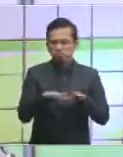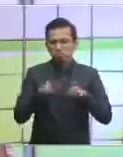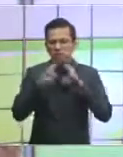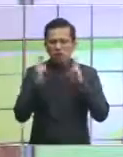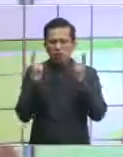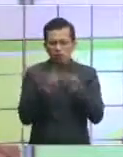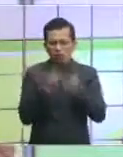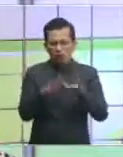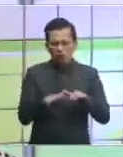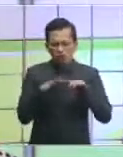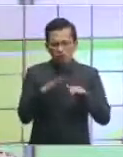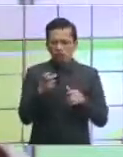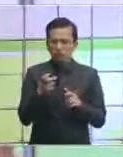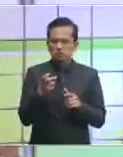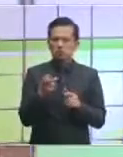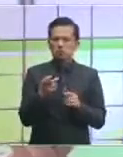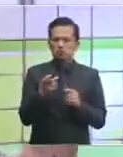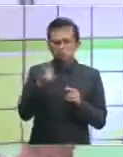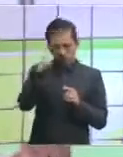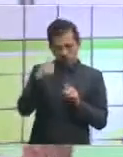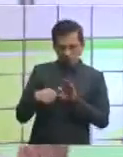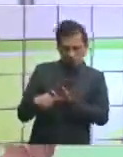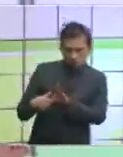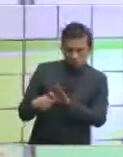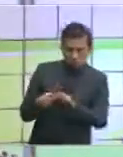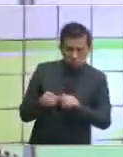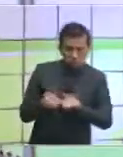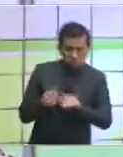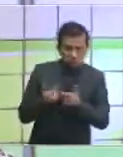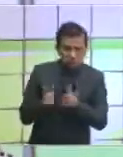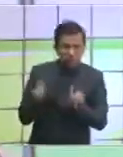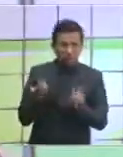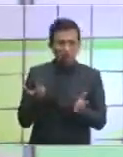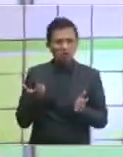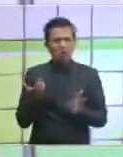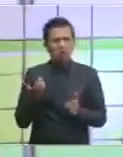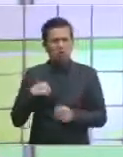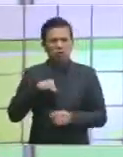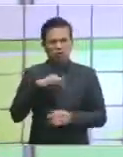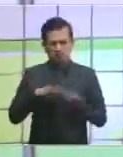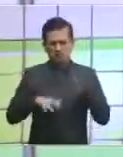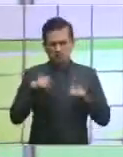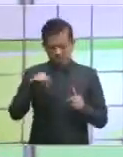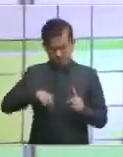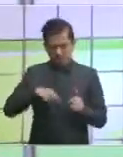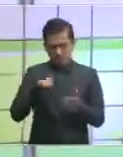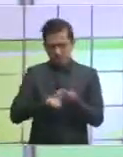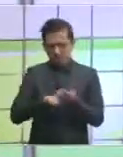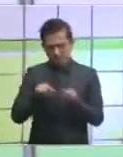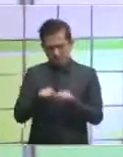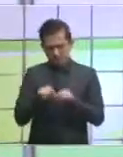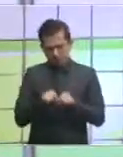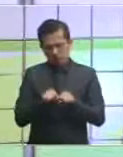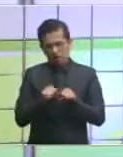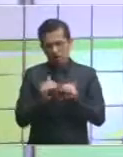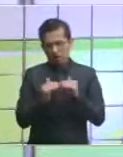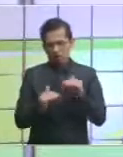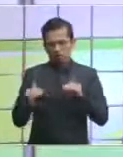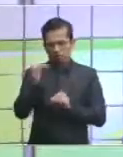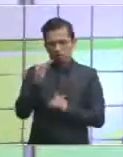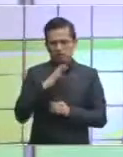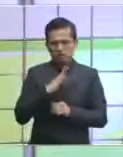audiencias algunas las hemos tenido en esta sala superior en pleno y todos los magistrados